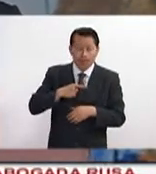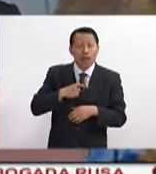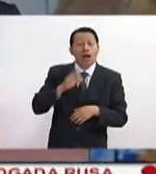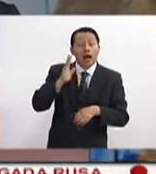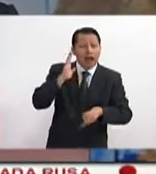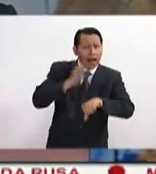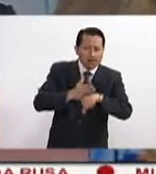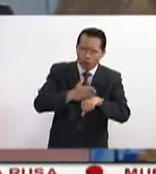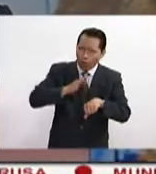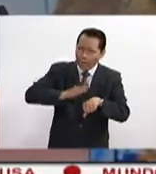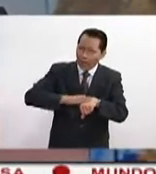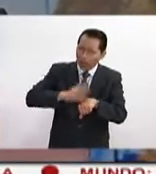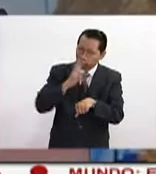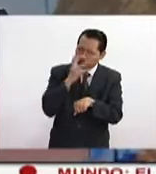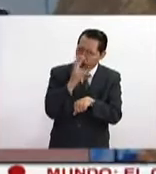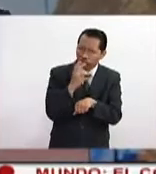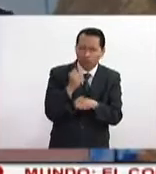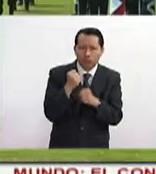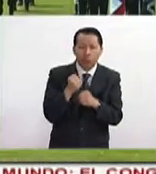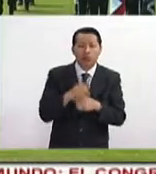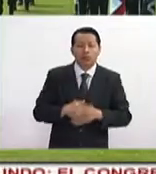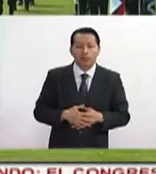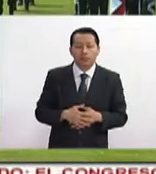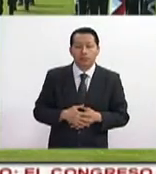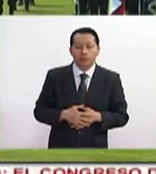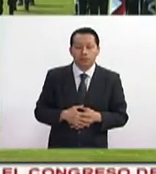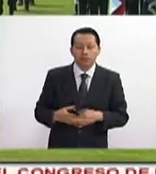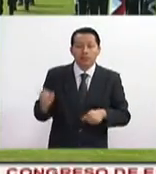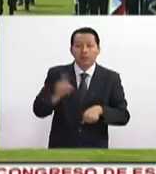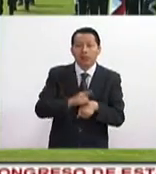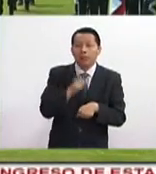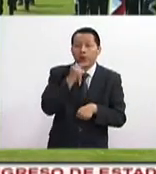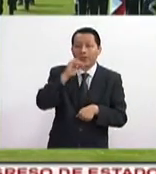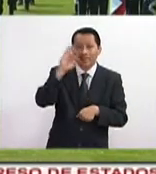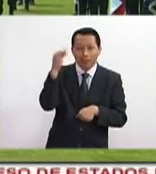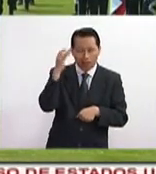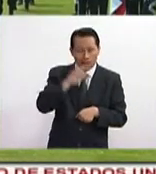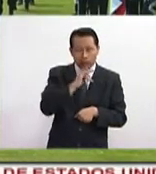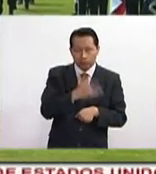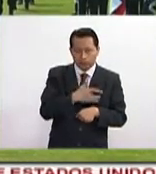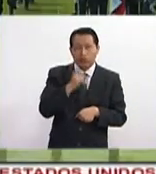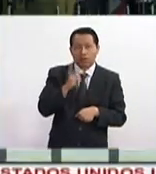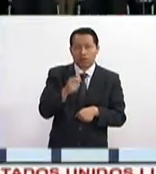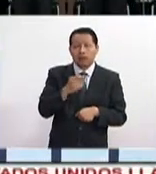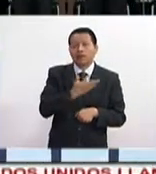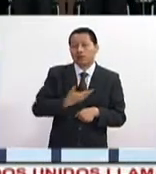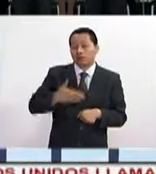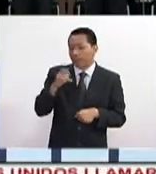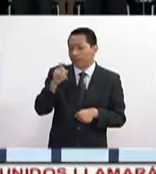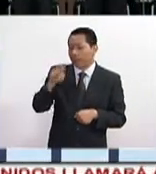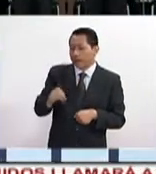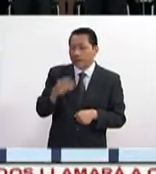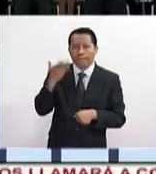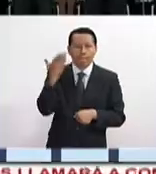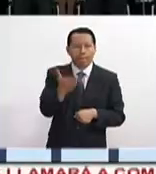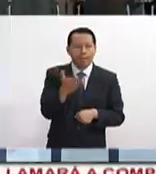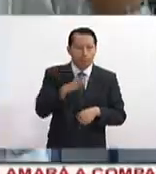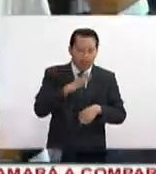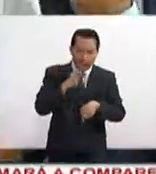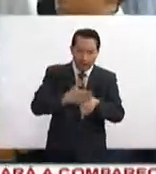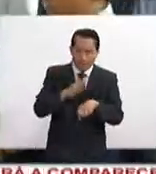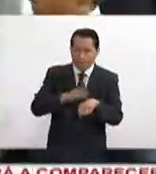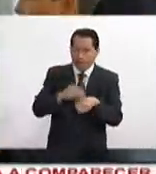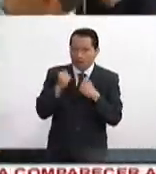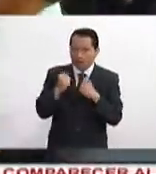las sanciones correspondientes. Al conmemorar el Día del Policía Federal, el presidente Enrique Peña Nieto pidió penas más severas a